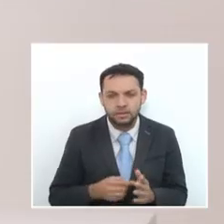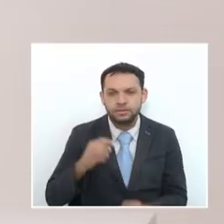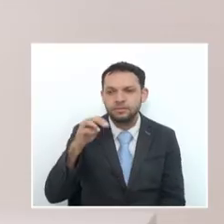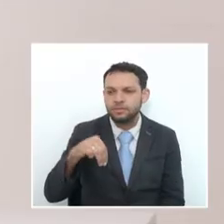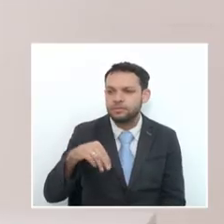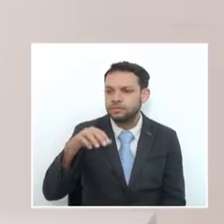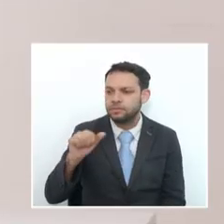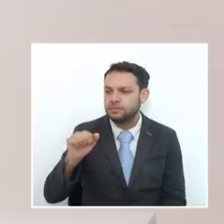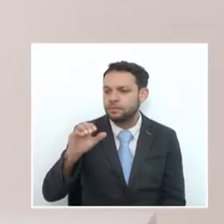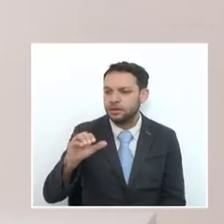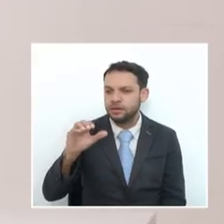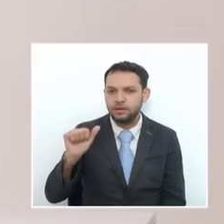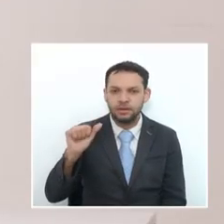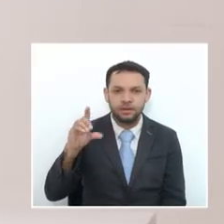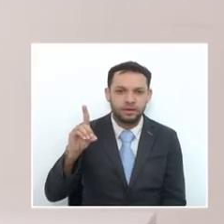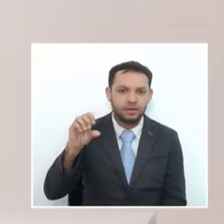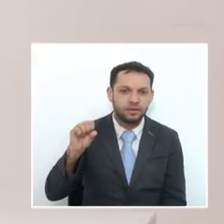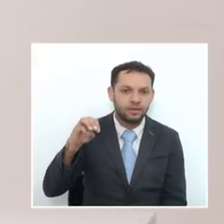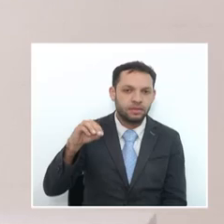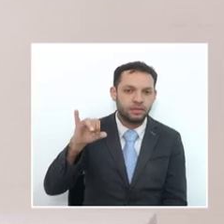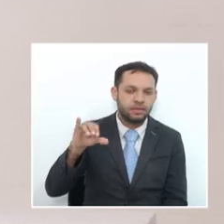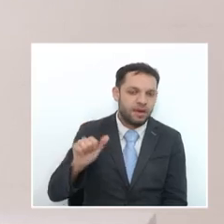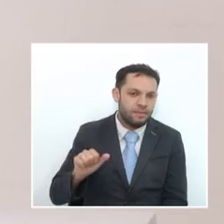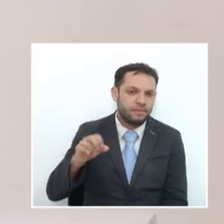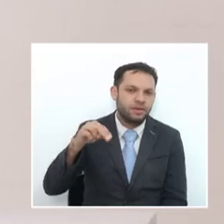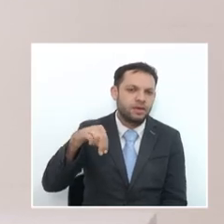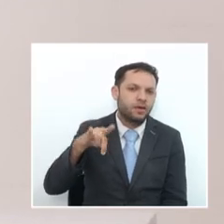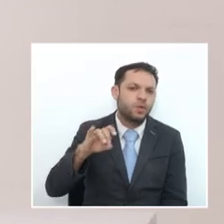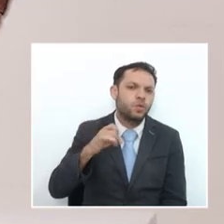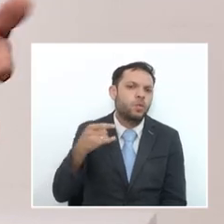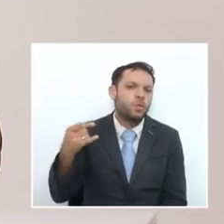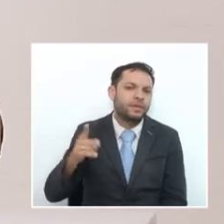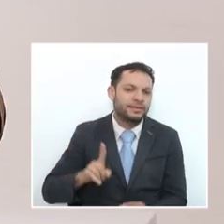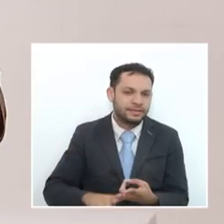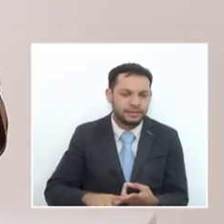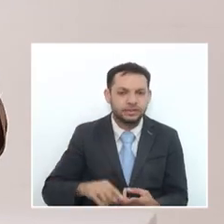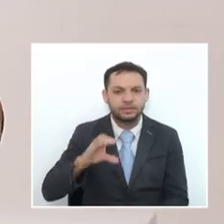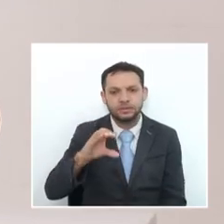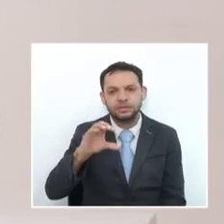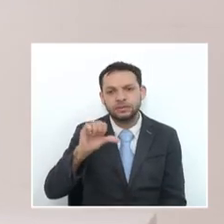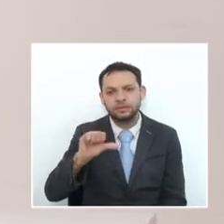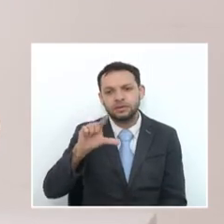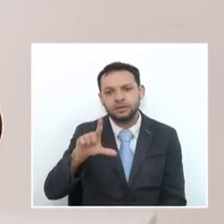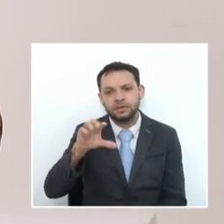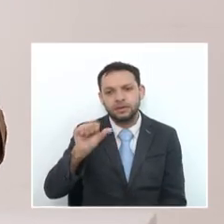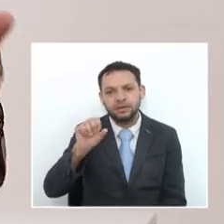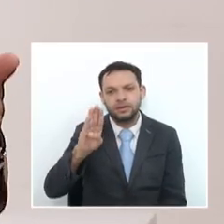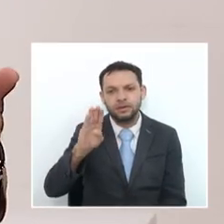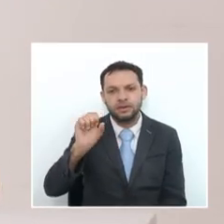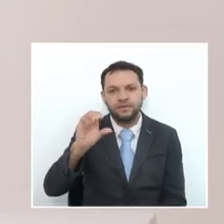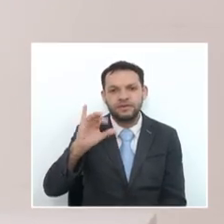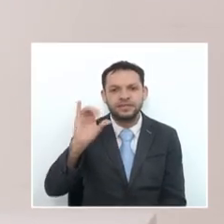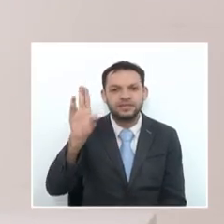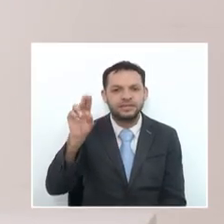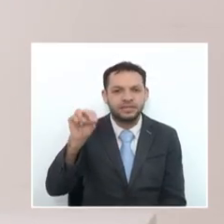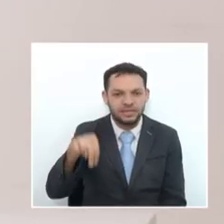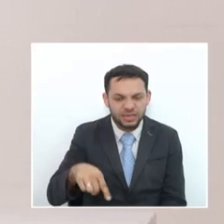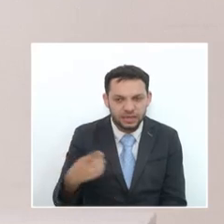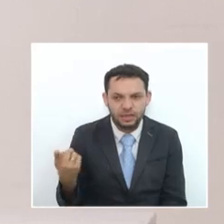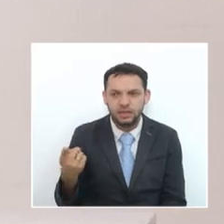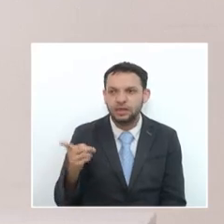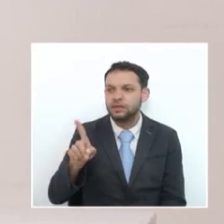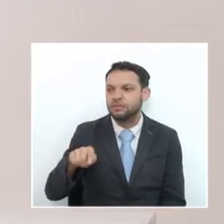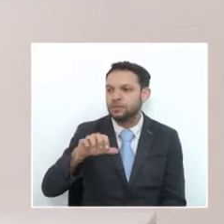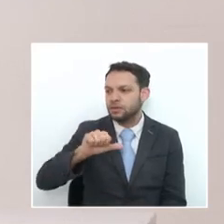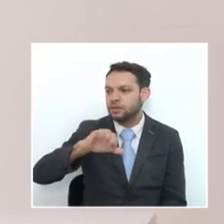nueces, almendras, marañones, nuez pecana, semillas de calabacín, semillas de soy, de girasol,